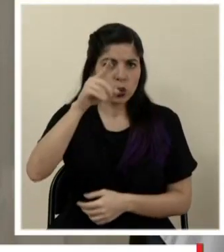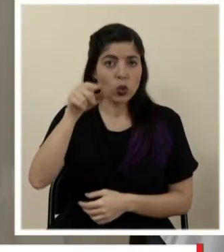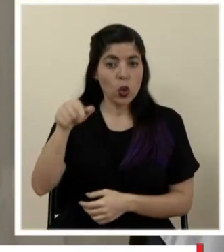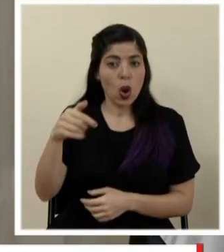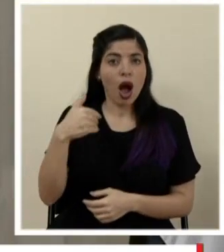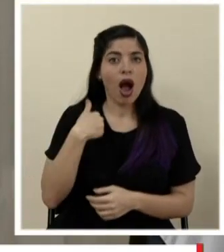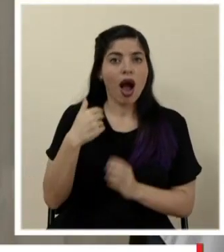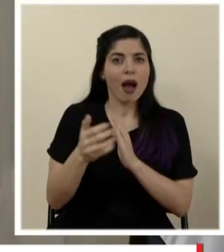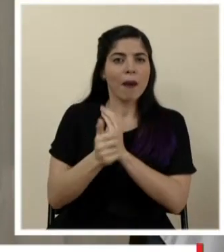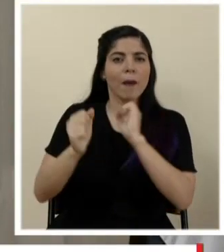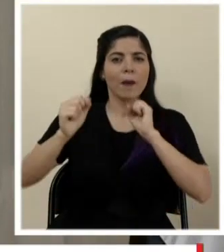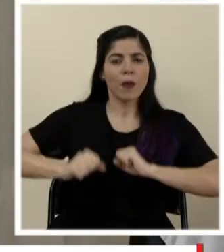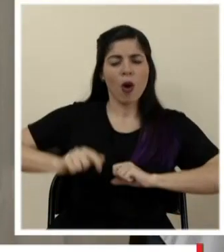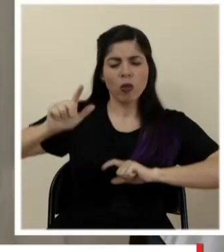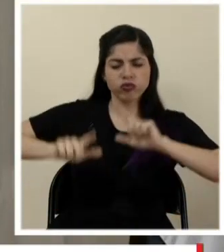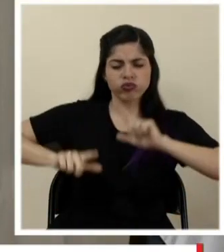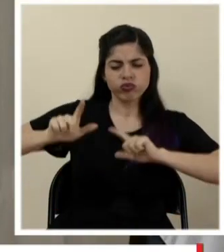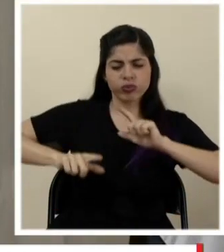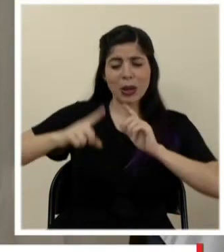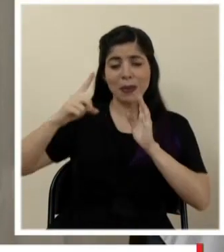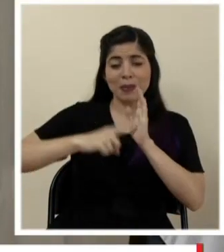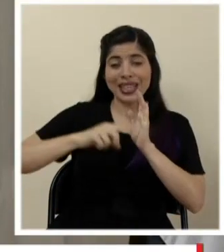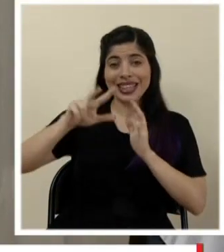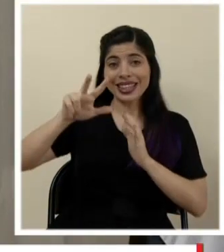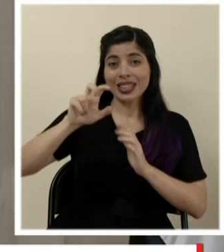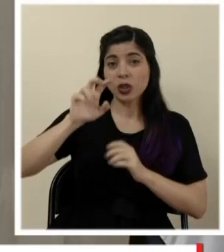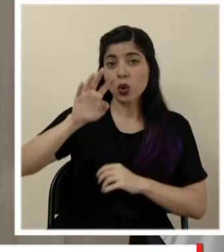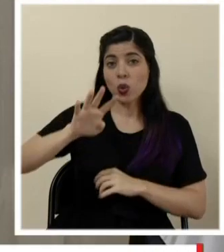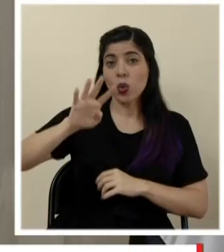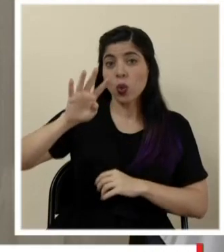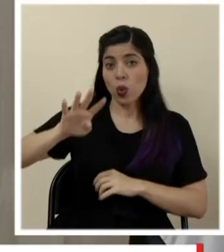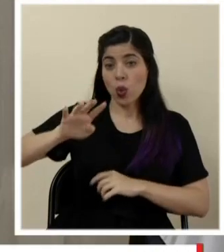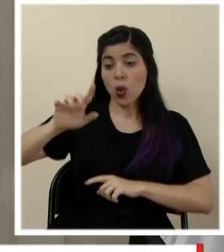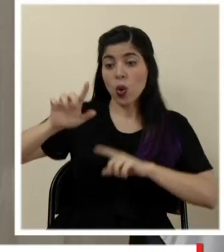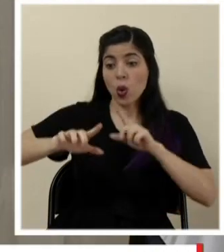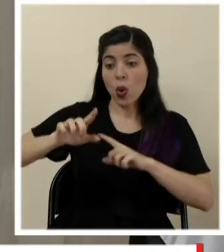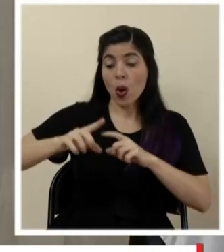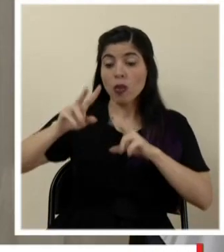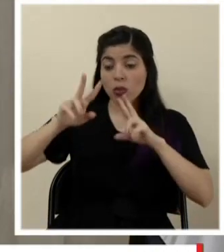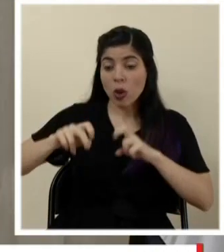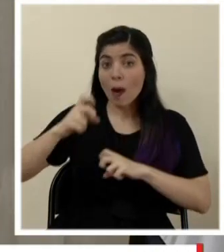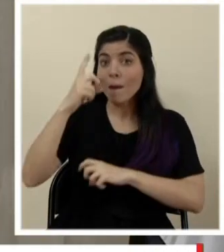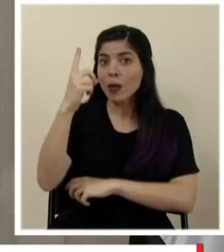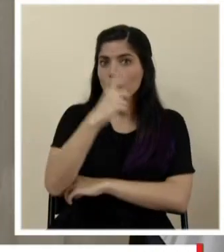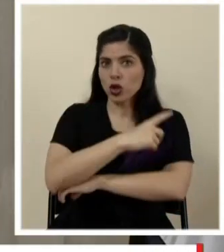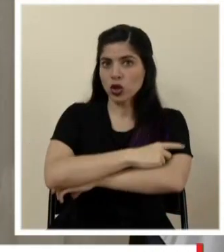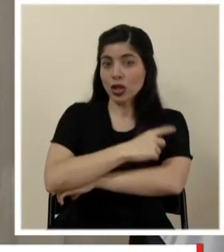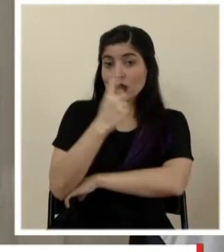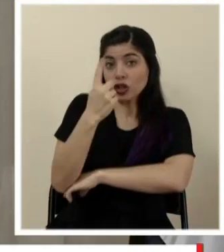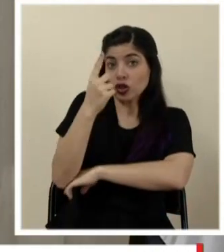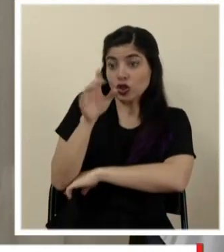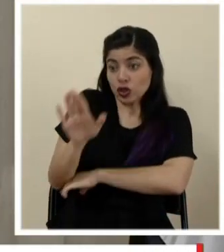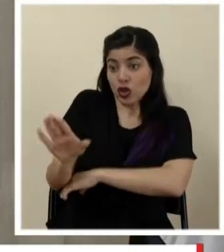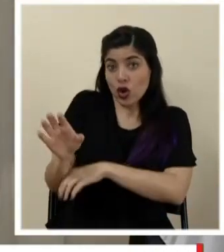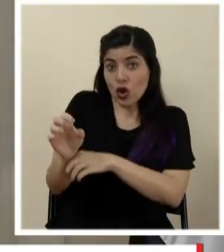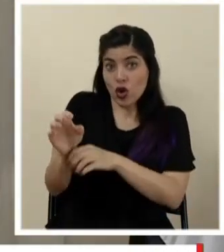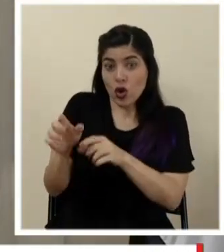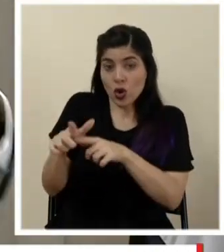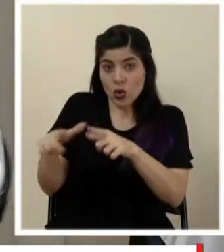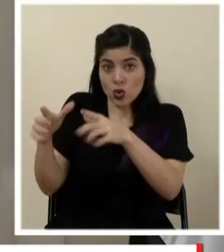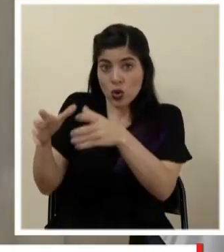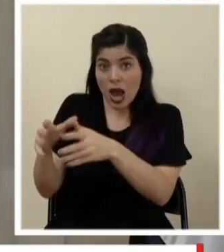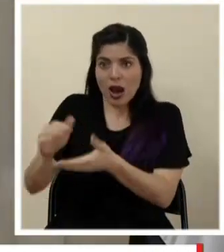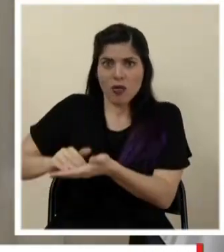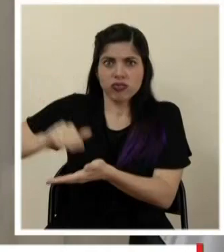la capacidad de procesar 1,344 pruebas por día solo en ese equipo. Así que esto